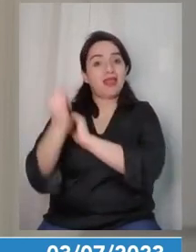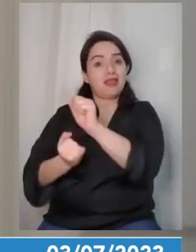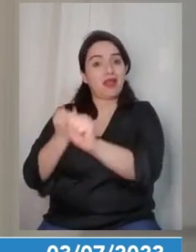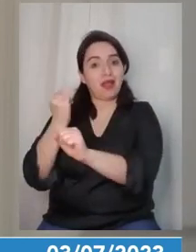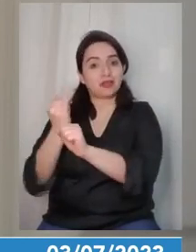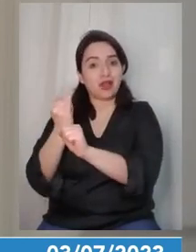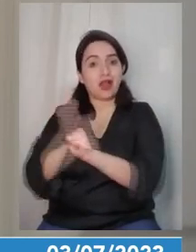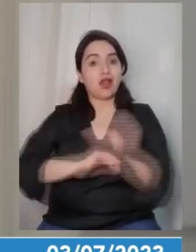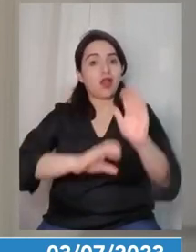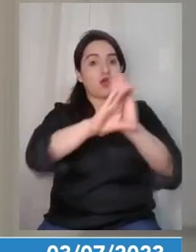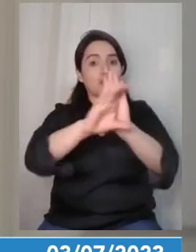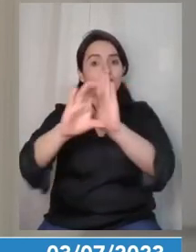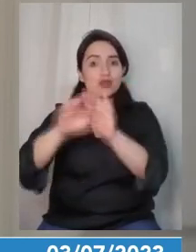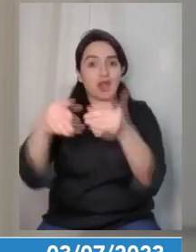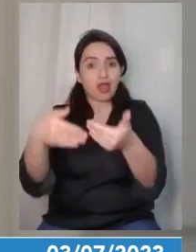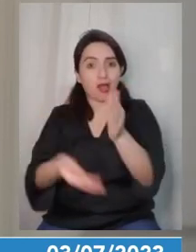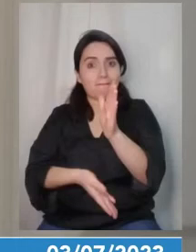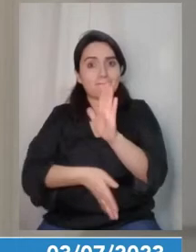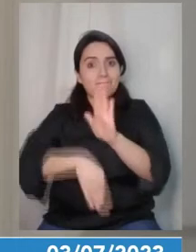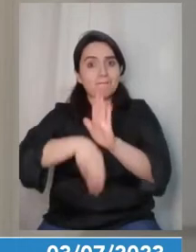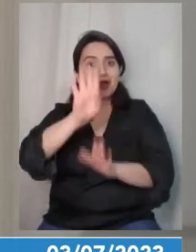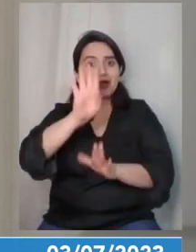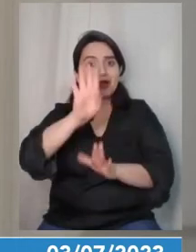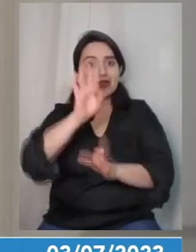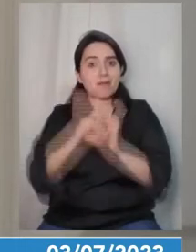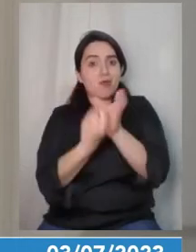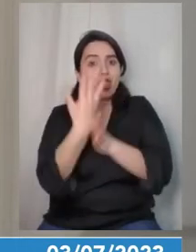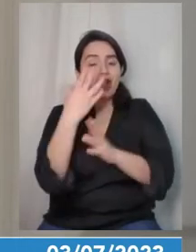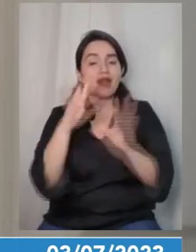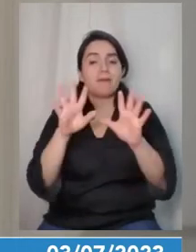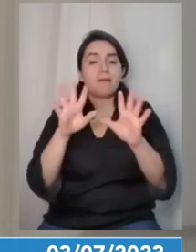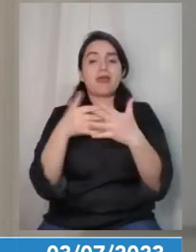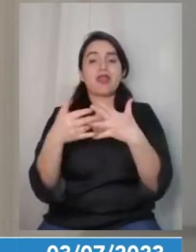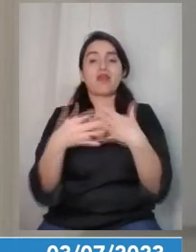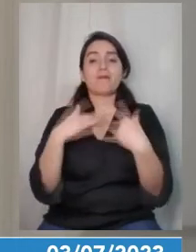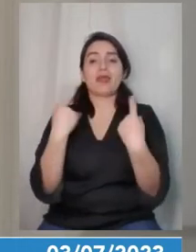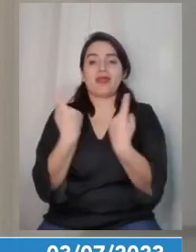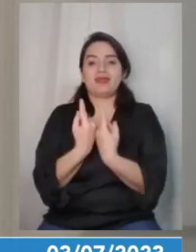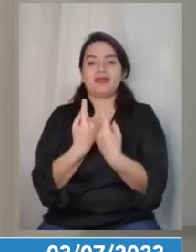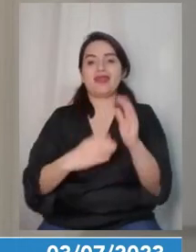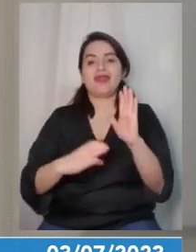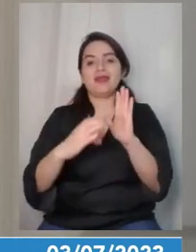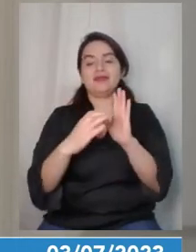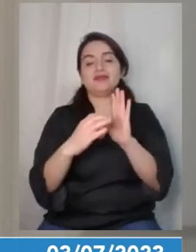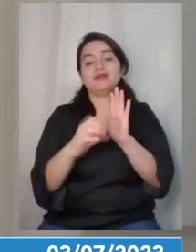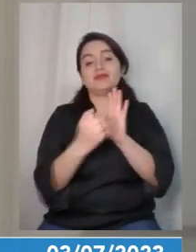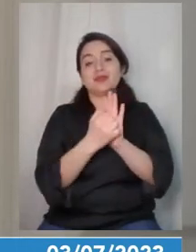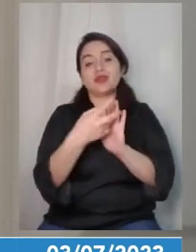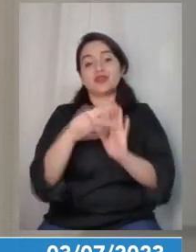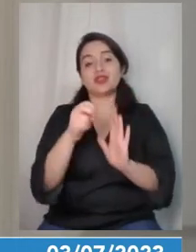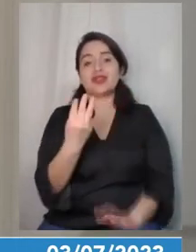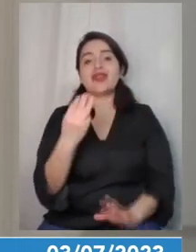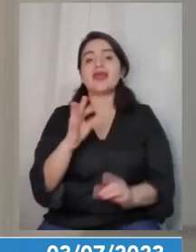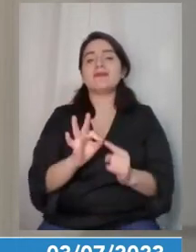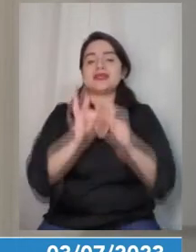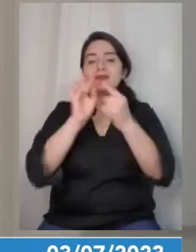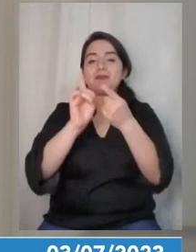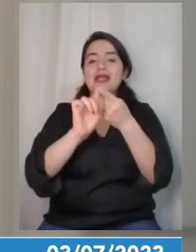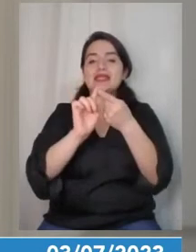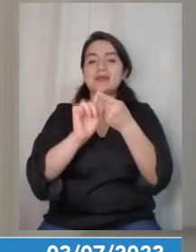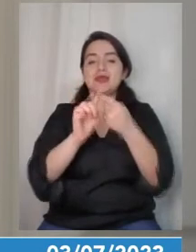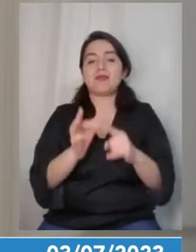modernas de medio ambiente. En el caso del 203 está el principio participativo y el principio de justicia ambiental, pero creo que